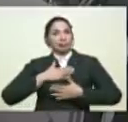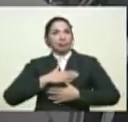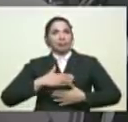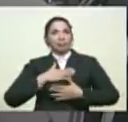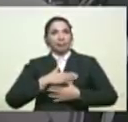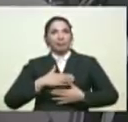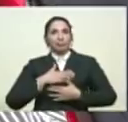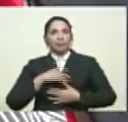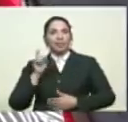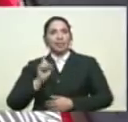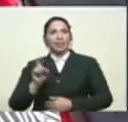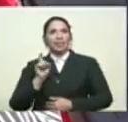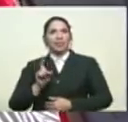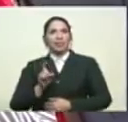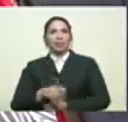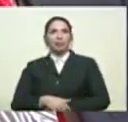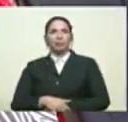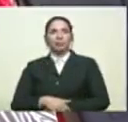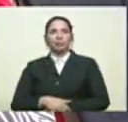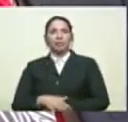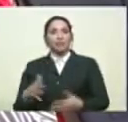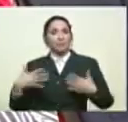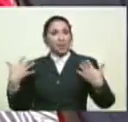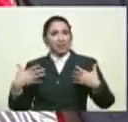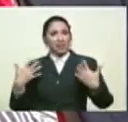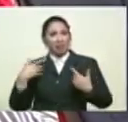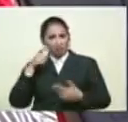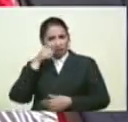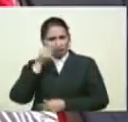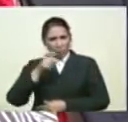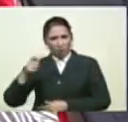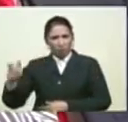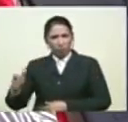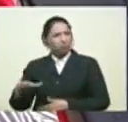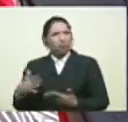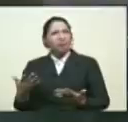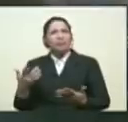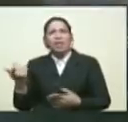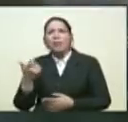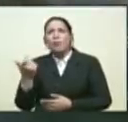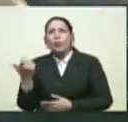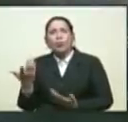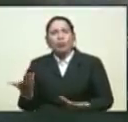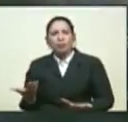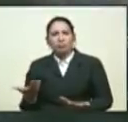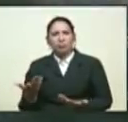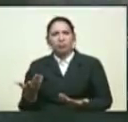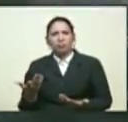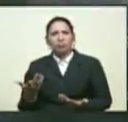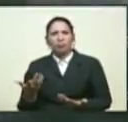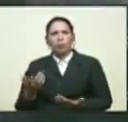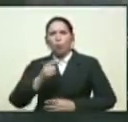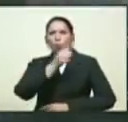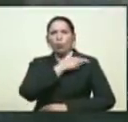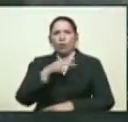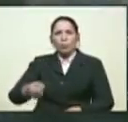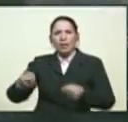de las necesidades, la felicidad de la gente. ¿Buscan? ¿Qué buscan? ¿Qué están buscando?